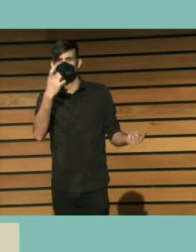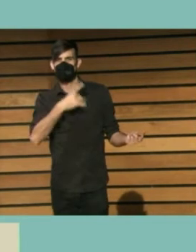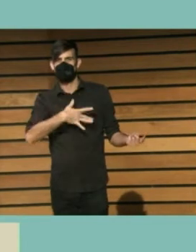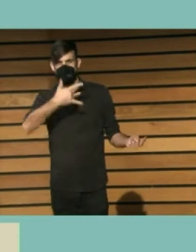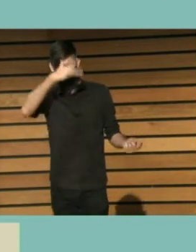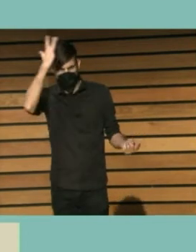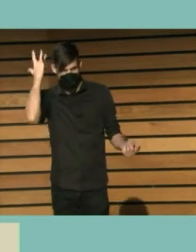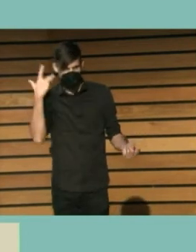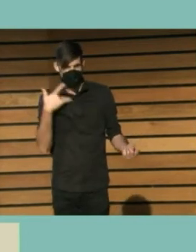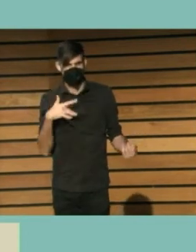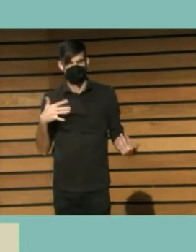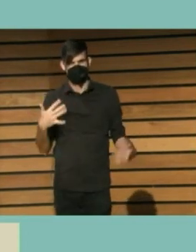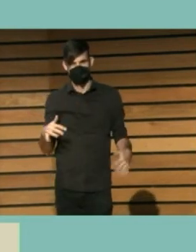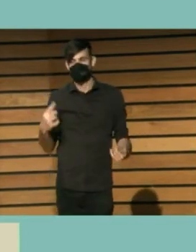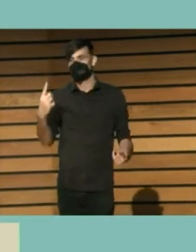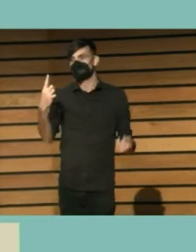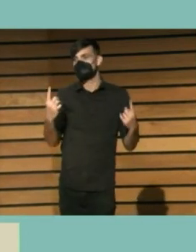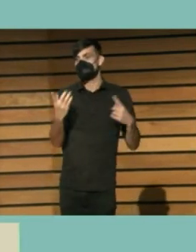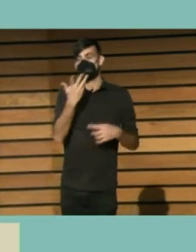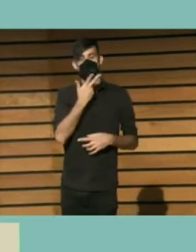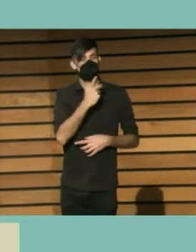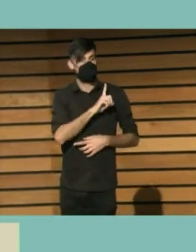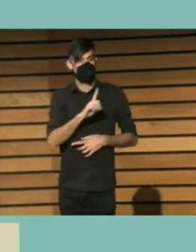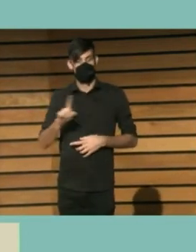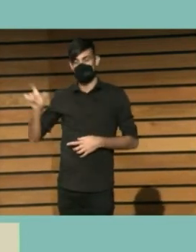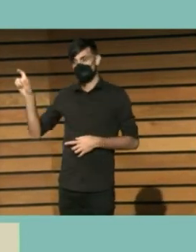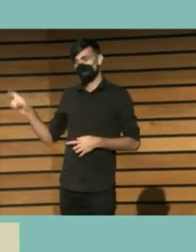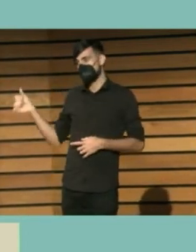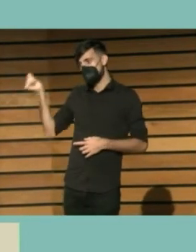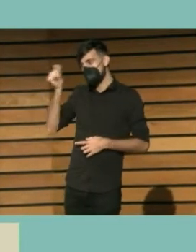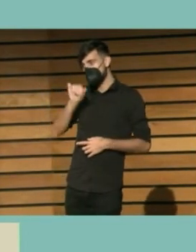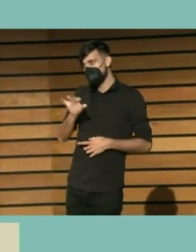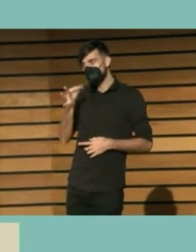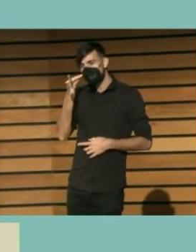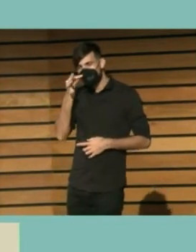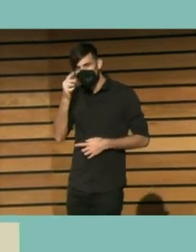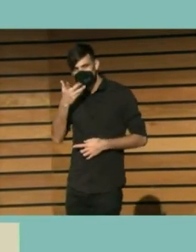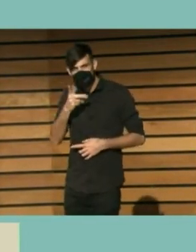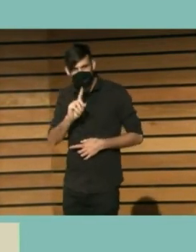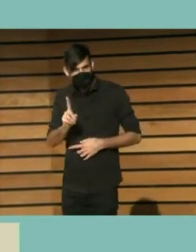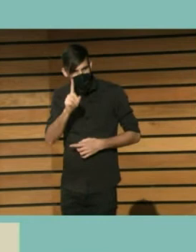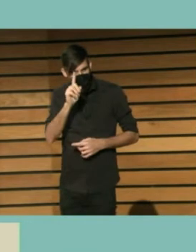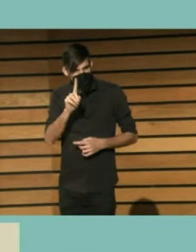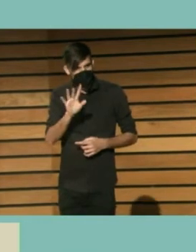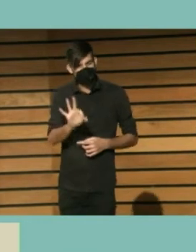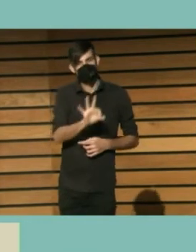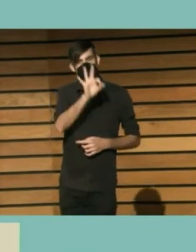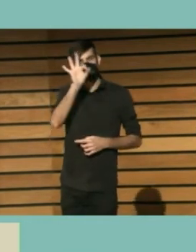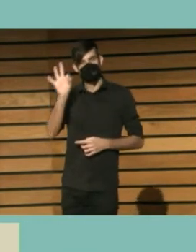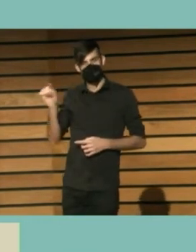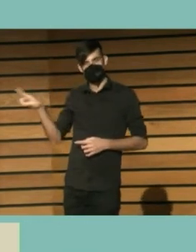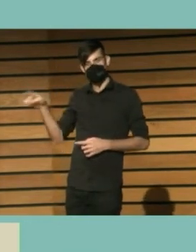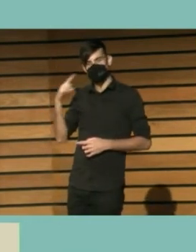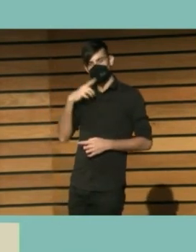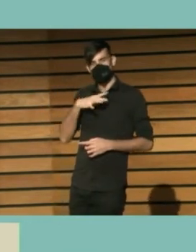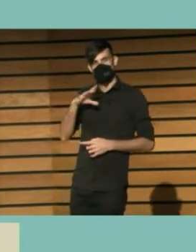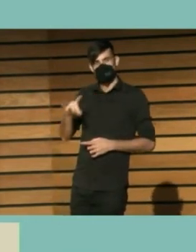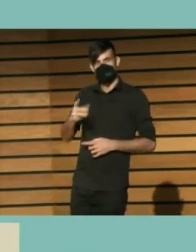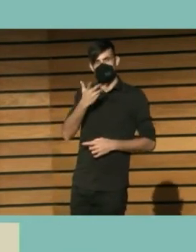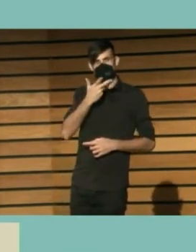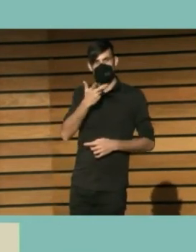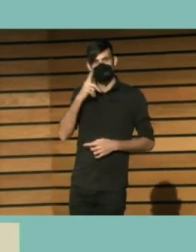Bueno, para los que no los conocéis, lo conocéis a primera vista, quizás os suene más esta otra